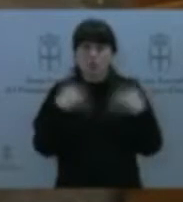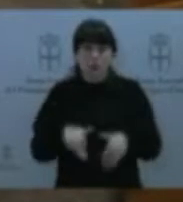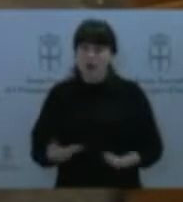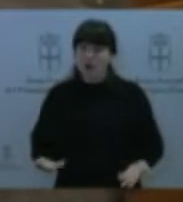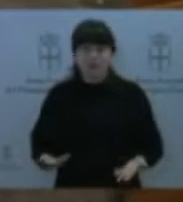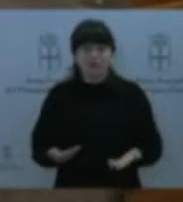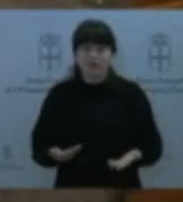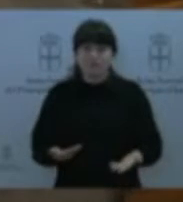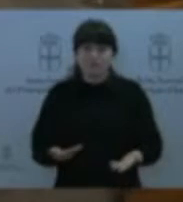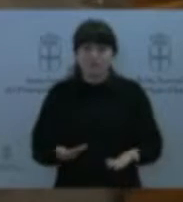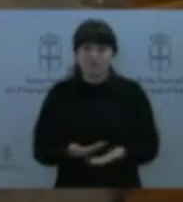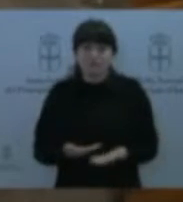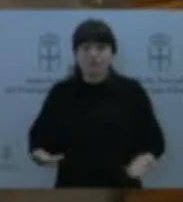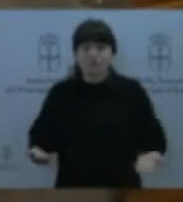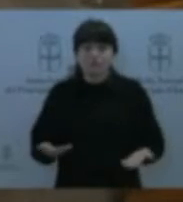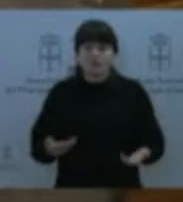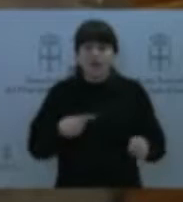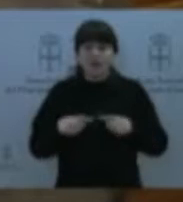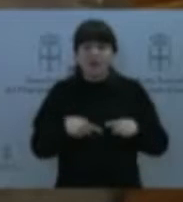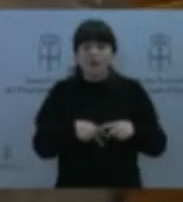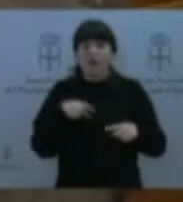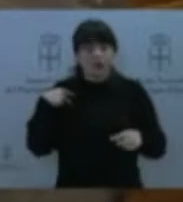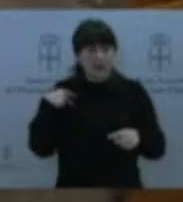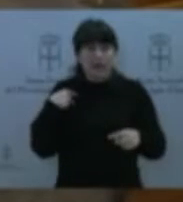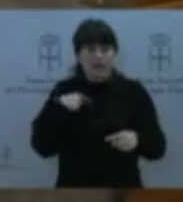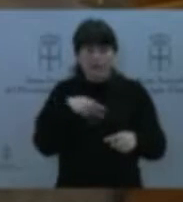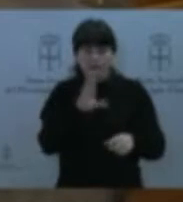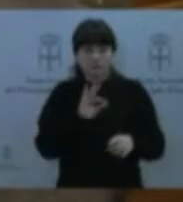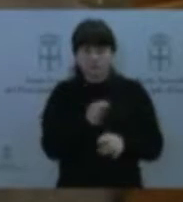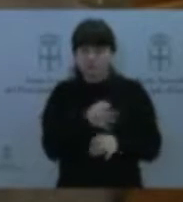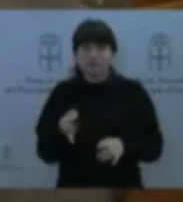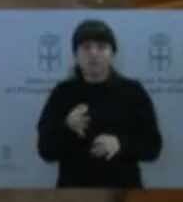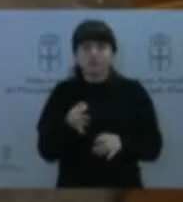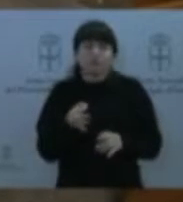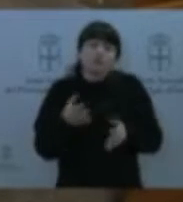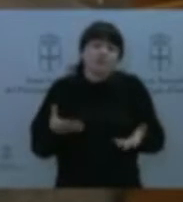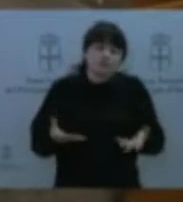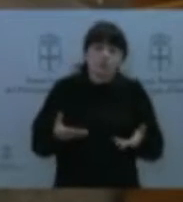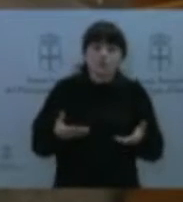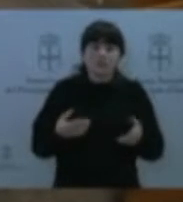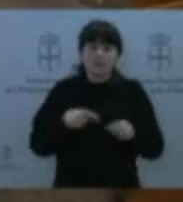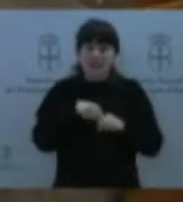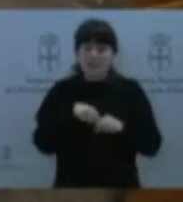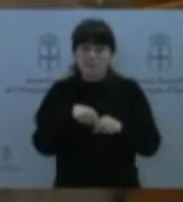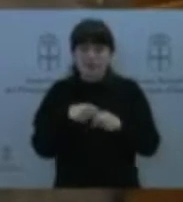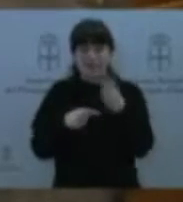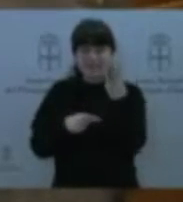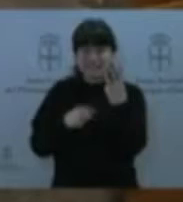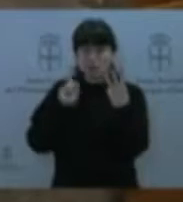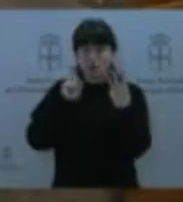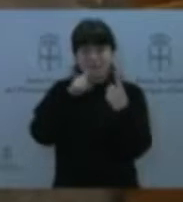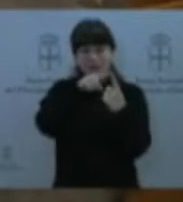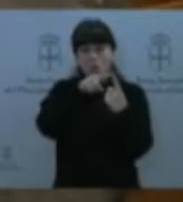General y, por lo tanto, por eso no fueron sacadas de las tres solamente una. Habla también de la especialidad. Mire, las